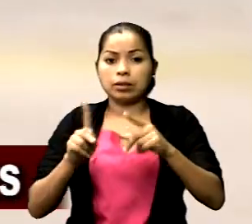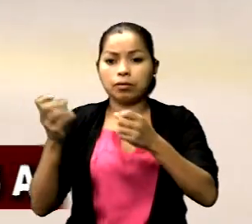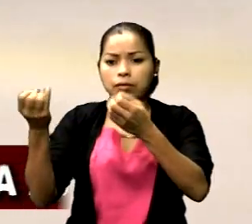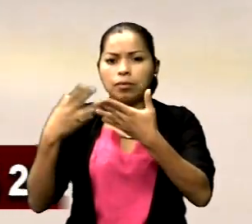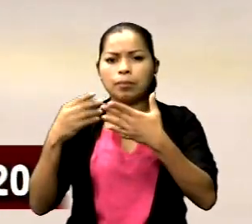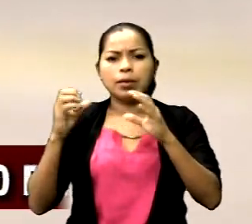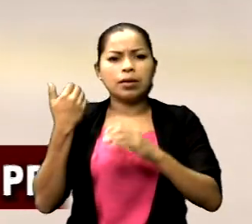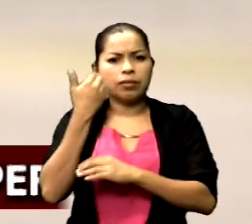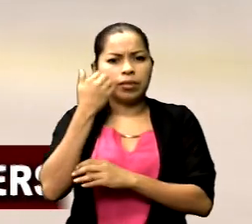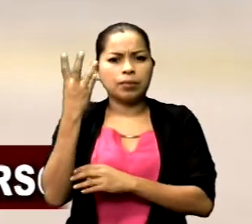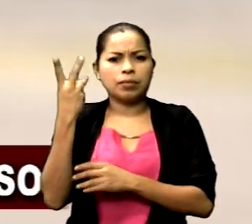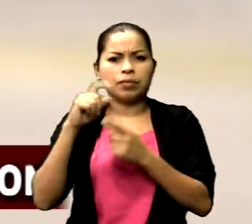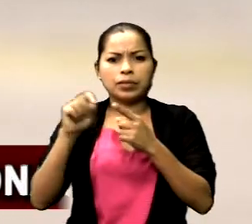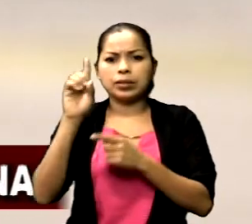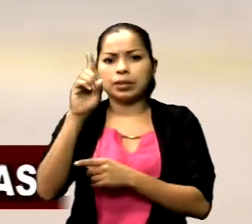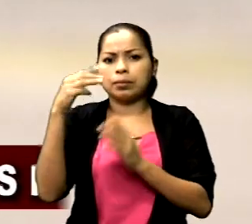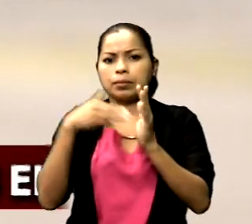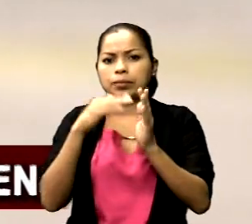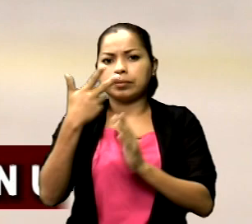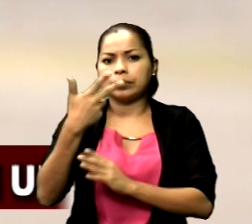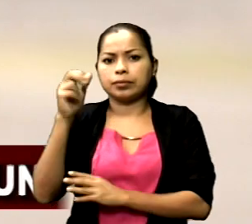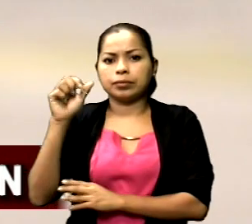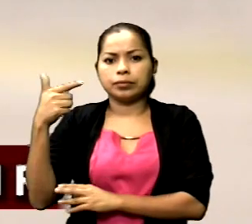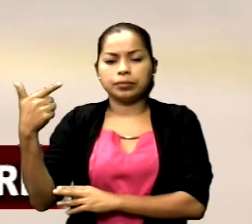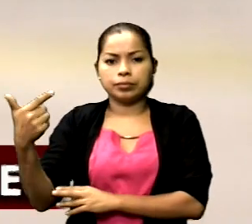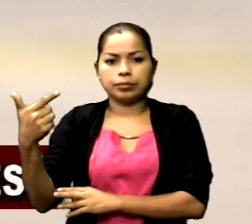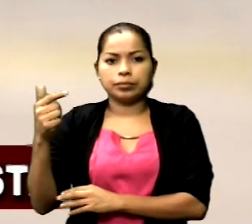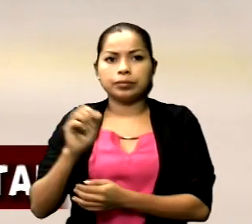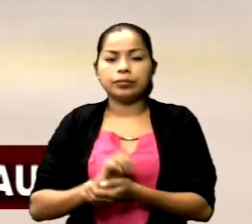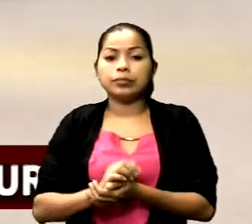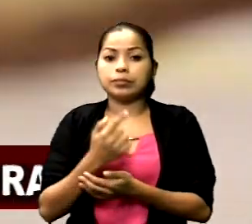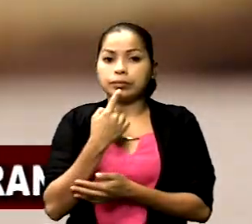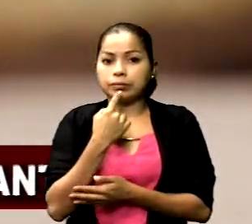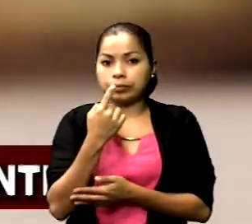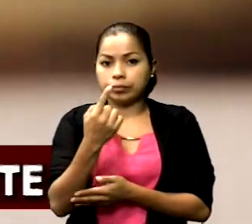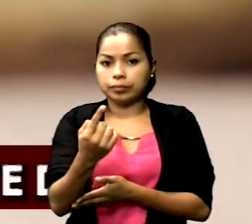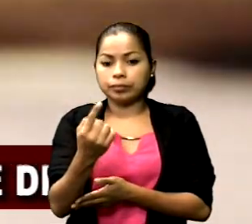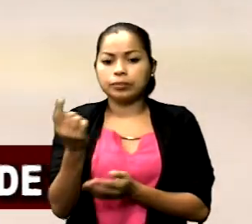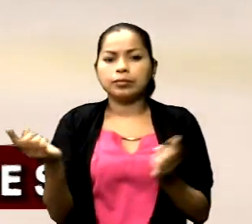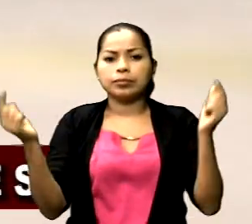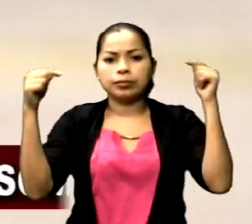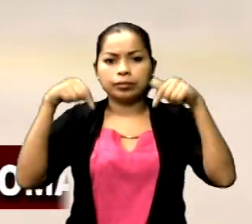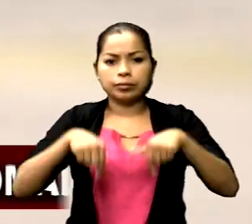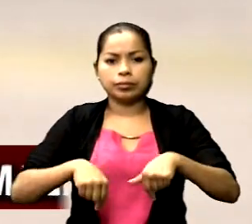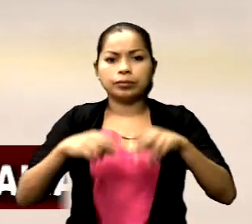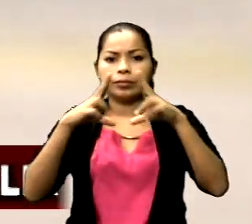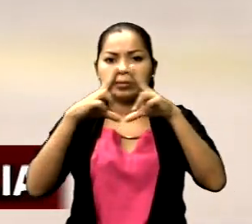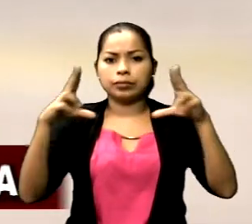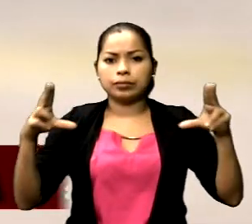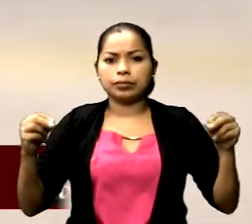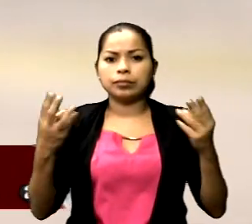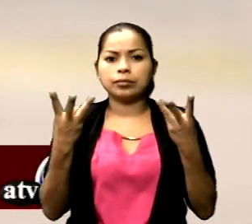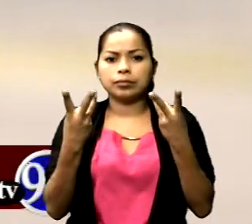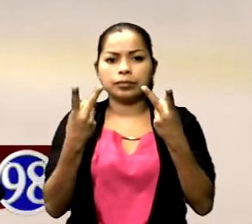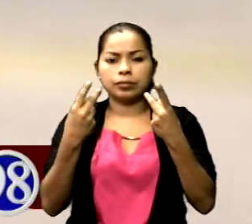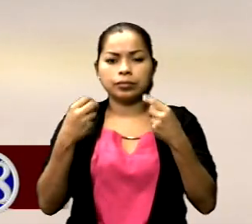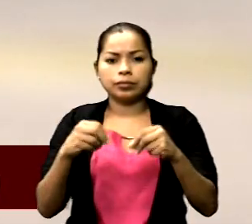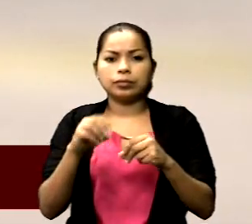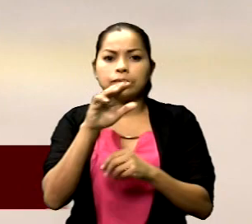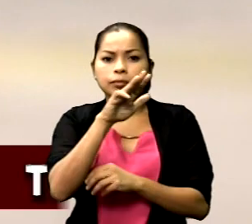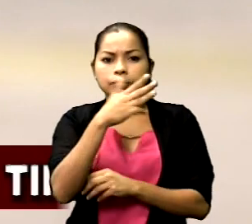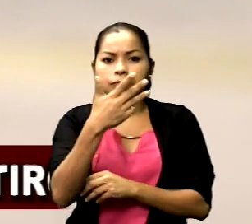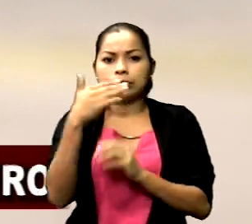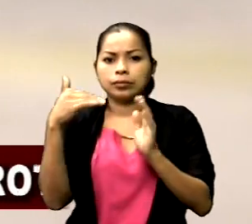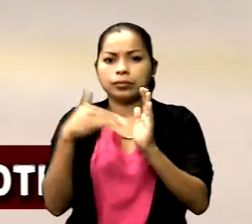en Nicaragua fue en 1987. Añadió que en la actualidad en el país hay registradas